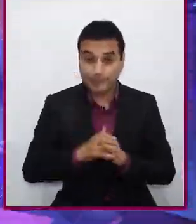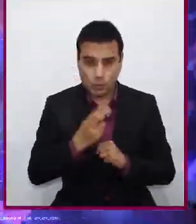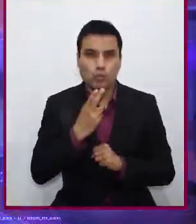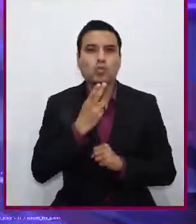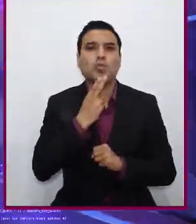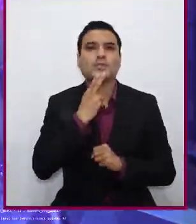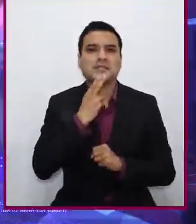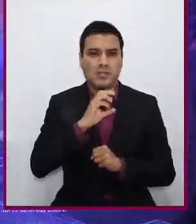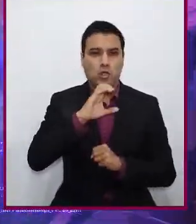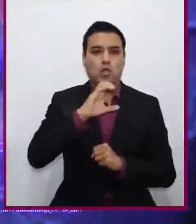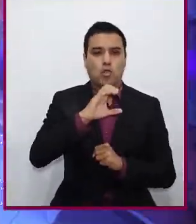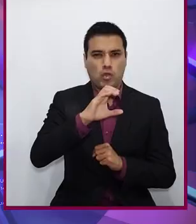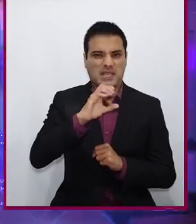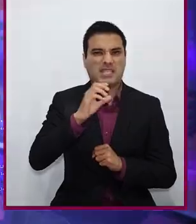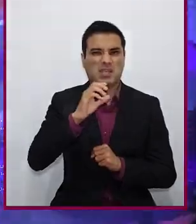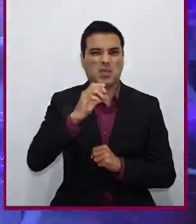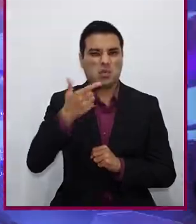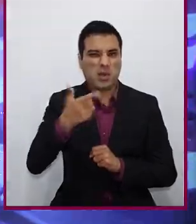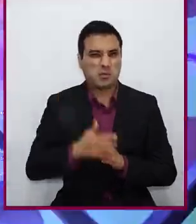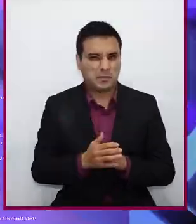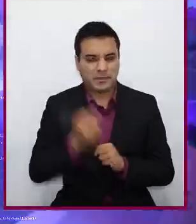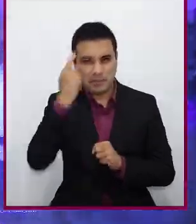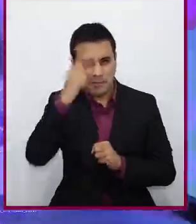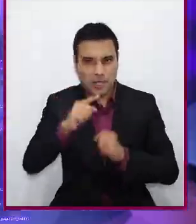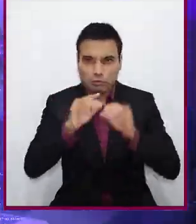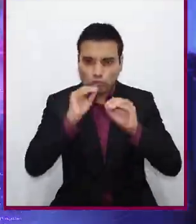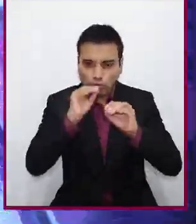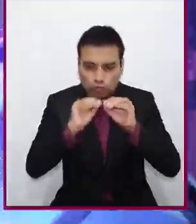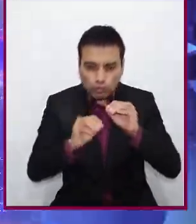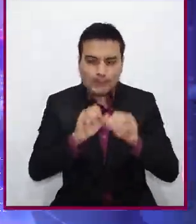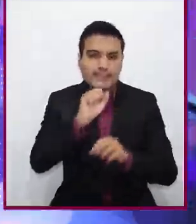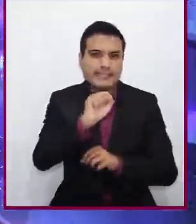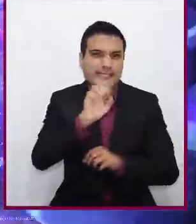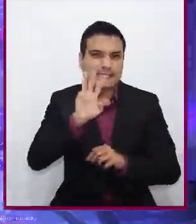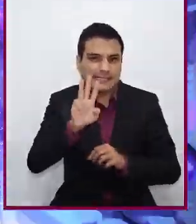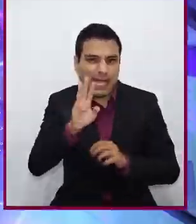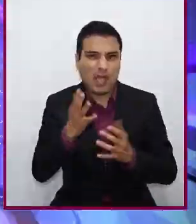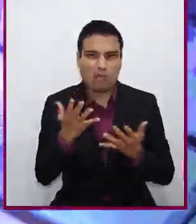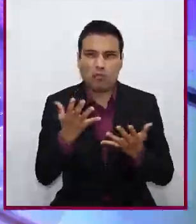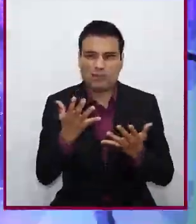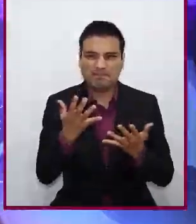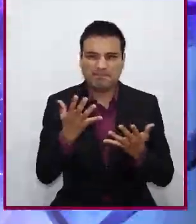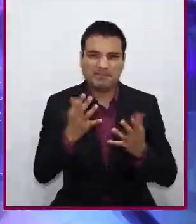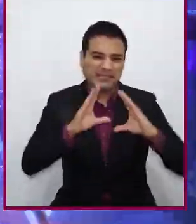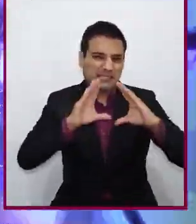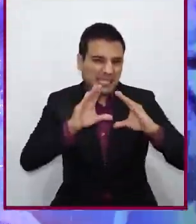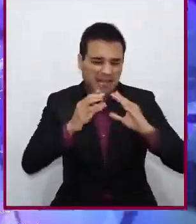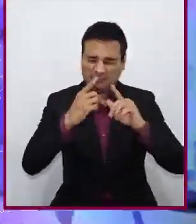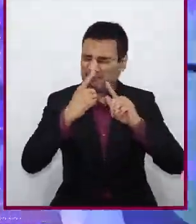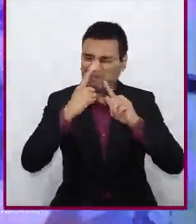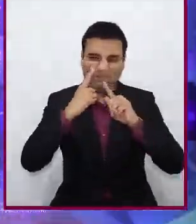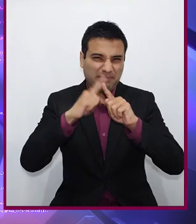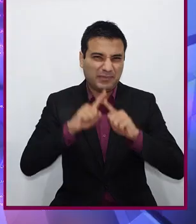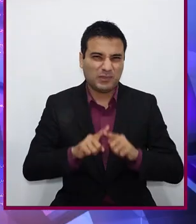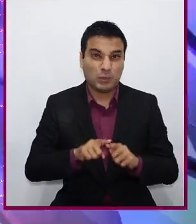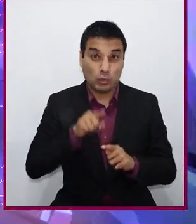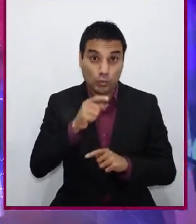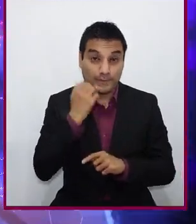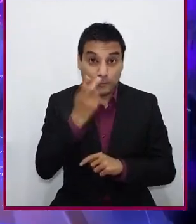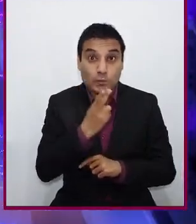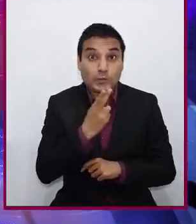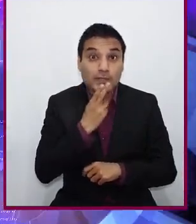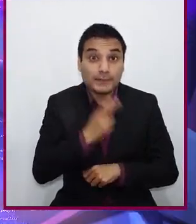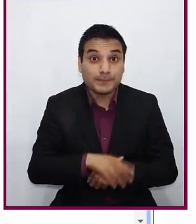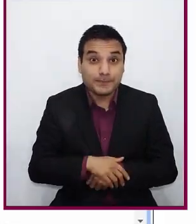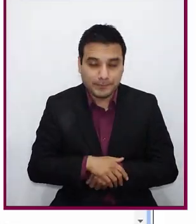investigadores y estudiantes que utilizan codean ground para su práctica diaria del desarrollo del software formación y requisitos de